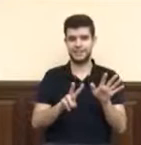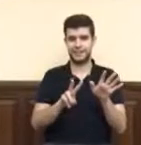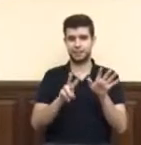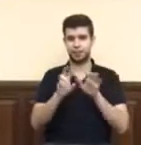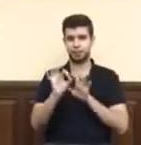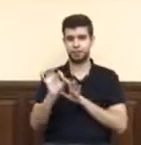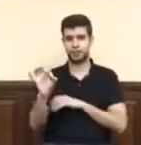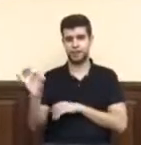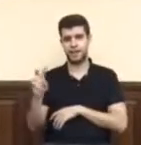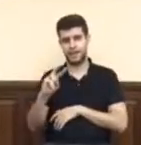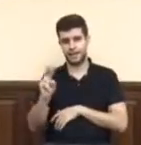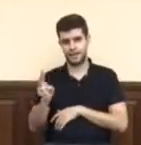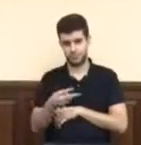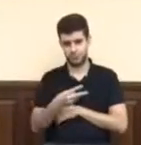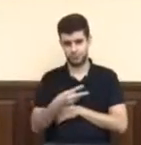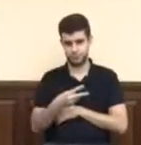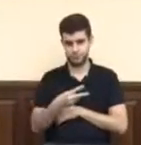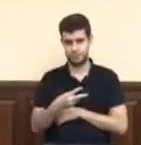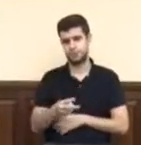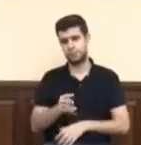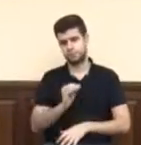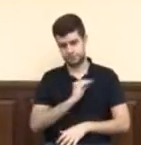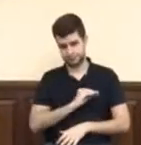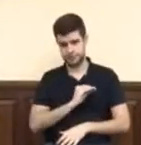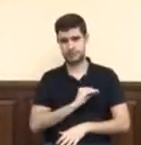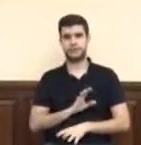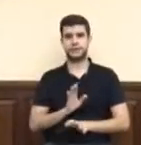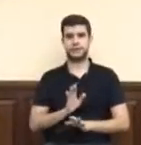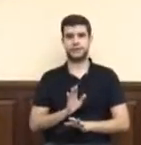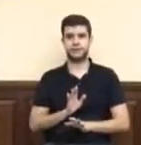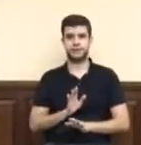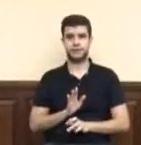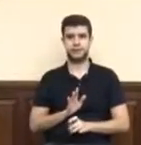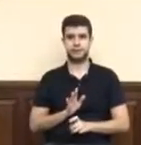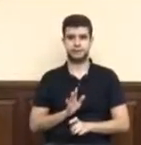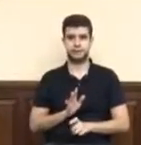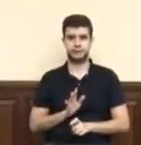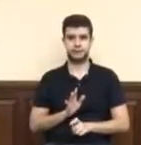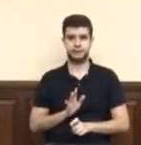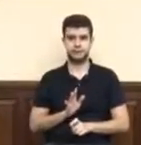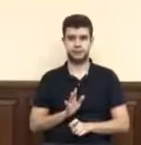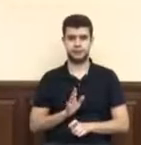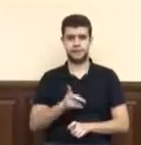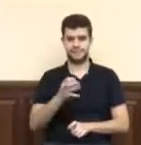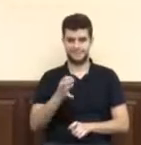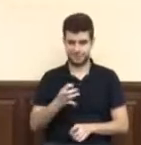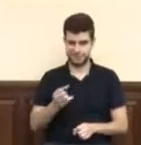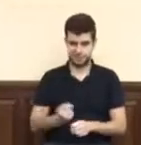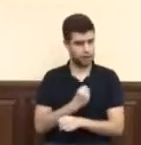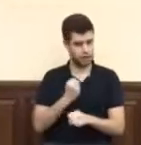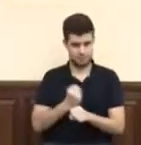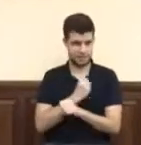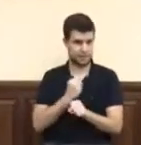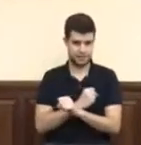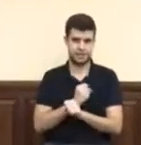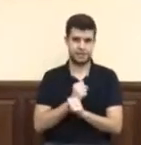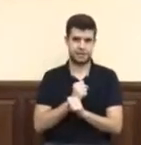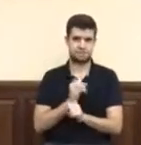9.700 euros. Vamos, O sea, como para no trabajar